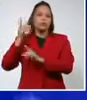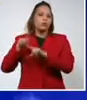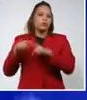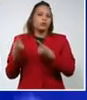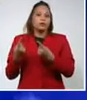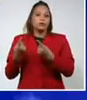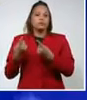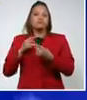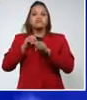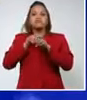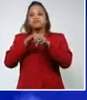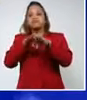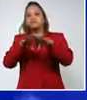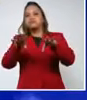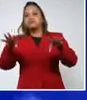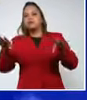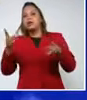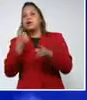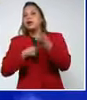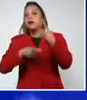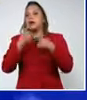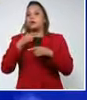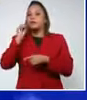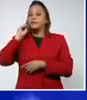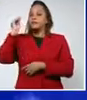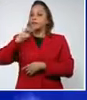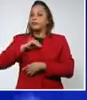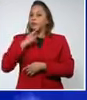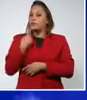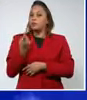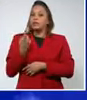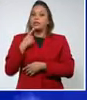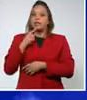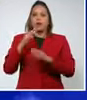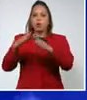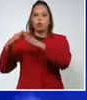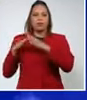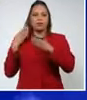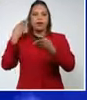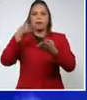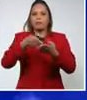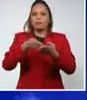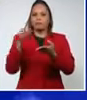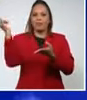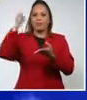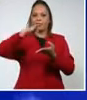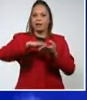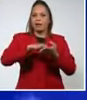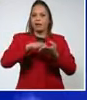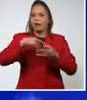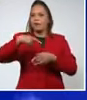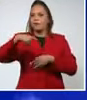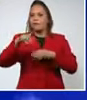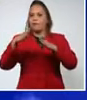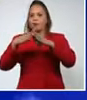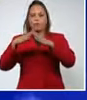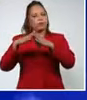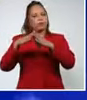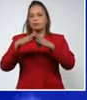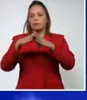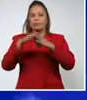con una dispersión, aunque estos casos no fueron a su comunidad, se diagnosticaron en el aislamiento donde se